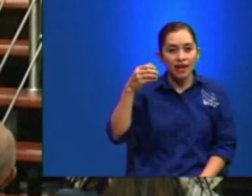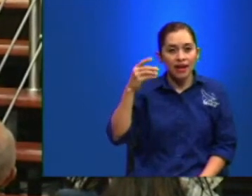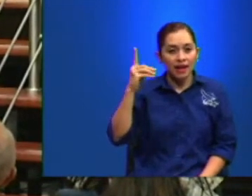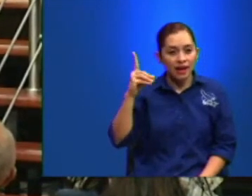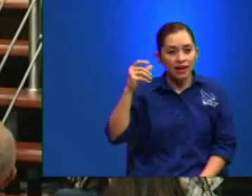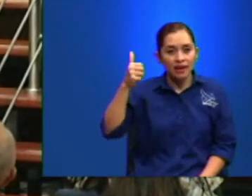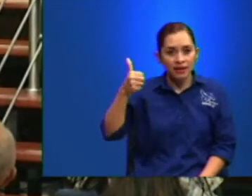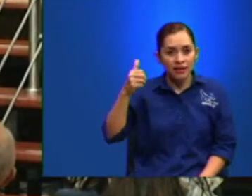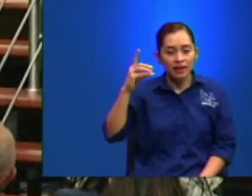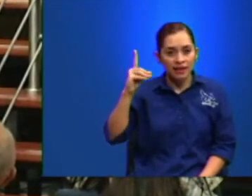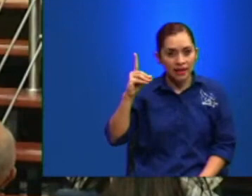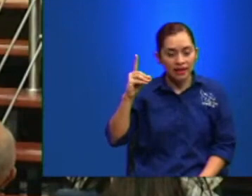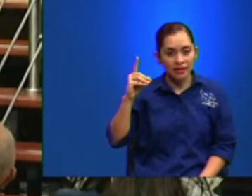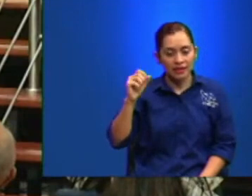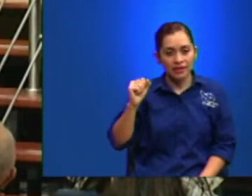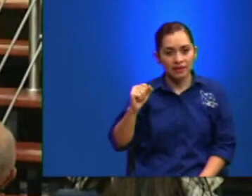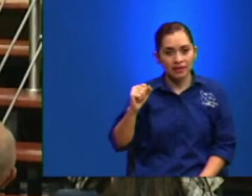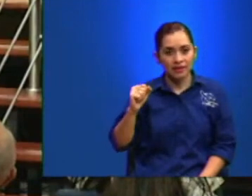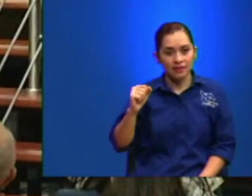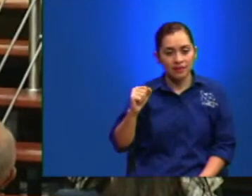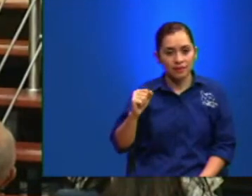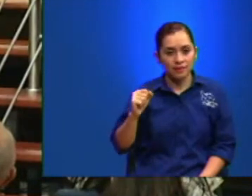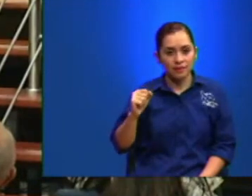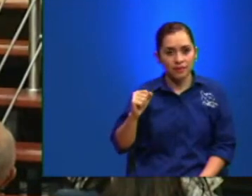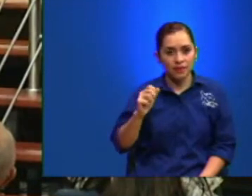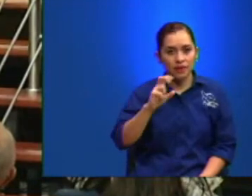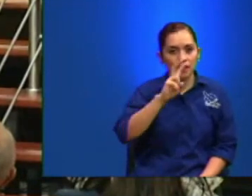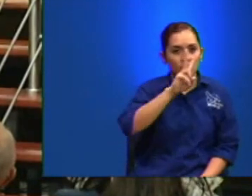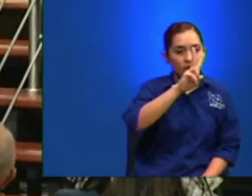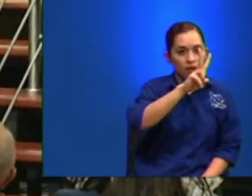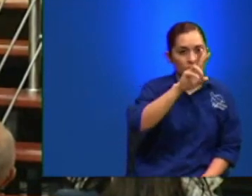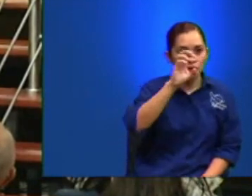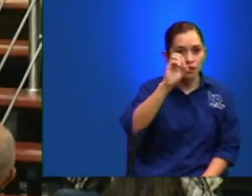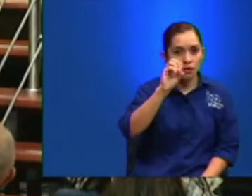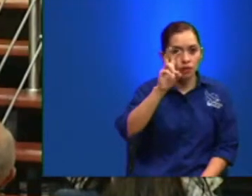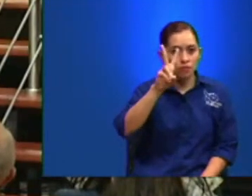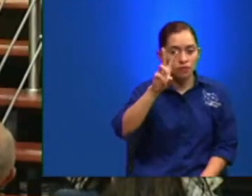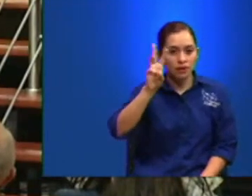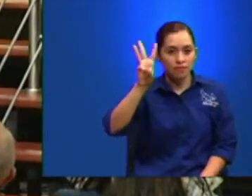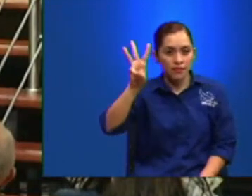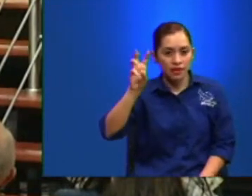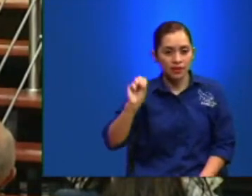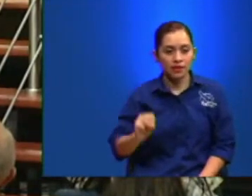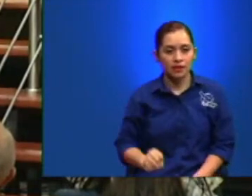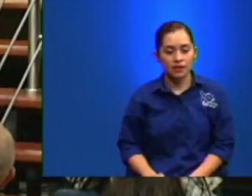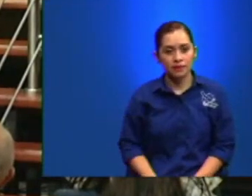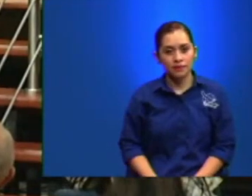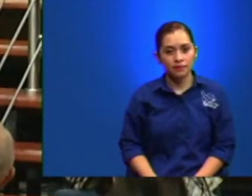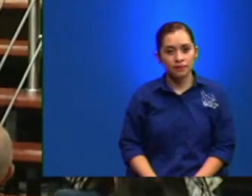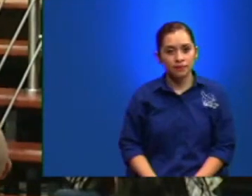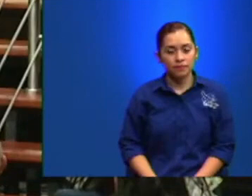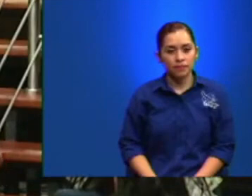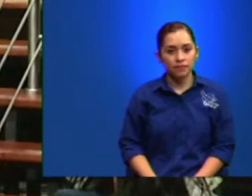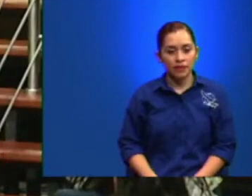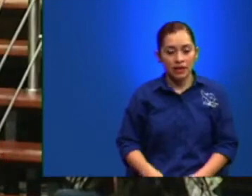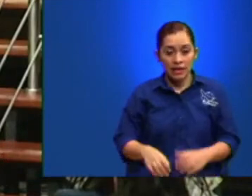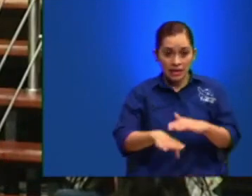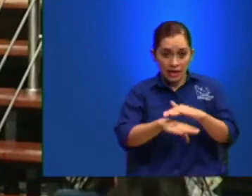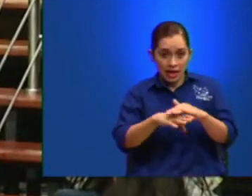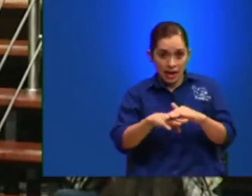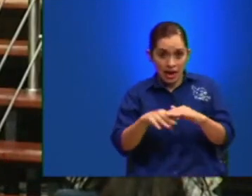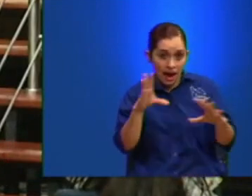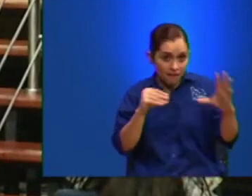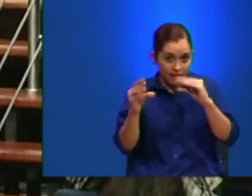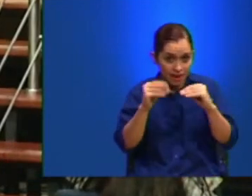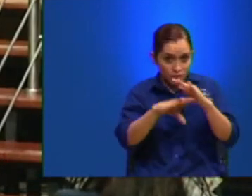2023 bueno entonces ahora si sumamos de los 75 años estamos hablando de la salida de arán